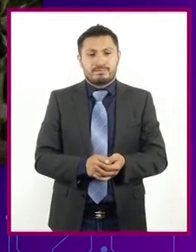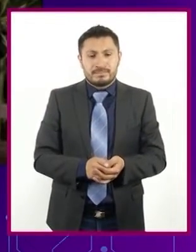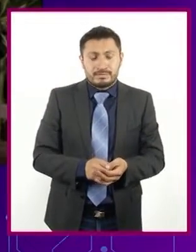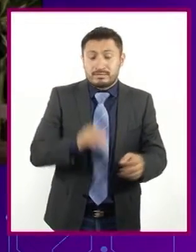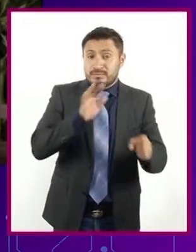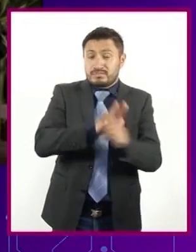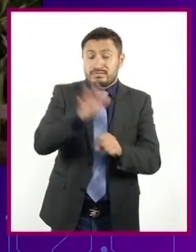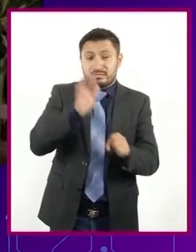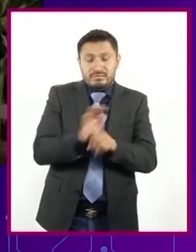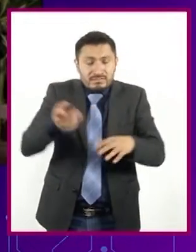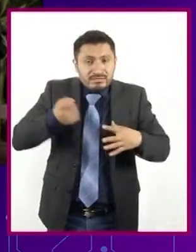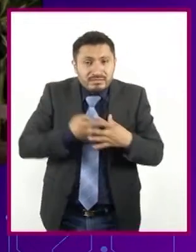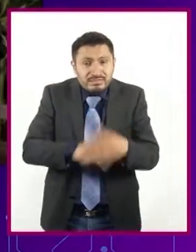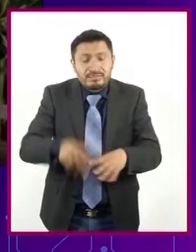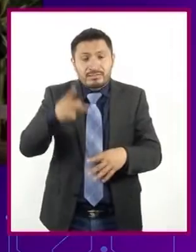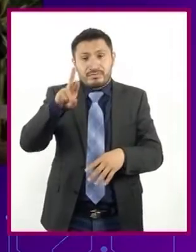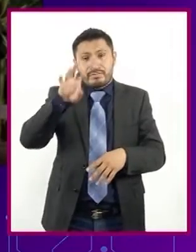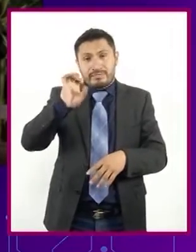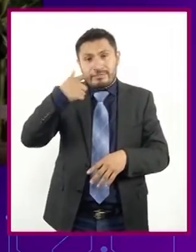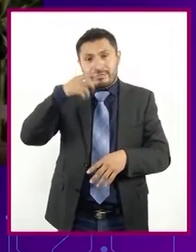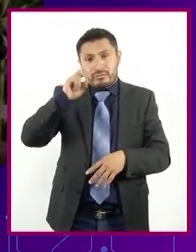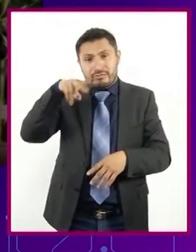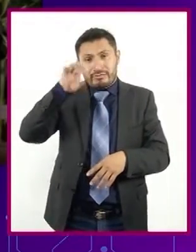¿Cuál es el origen de los pregones?